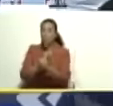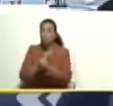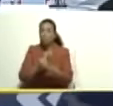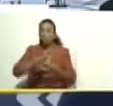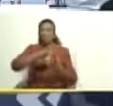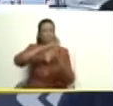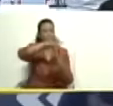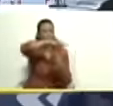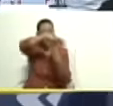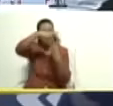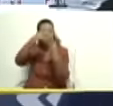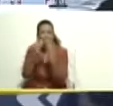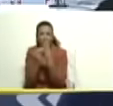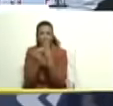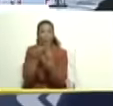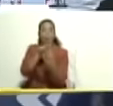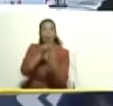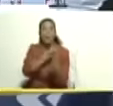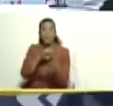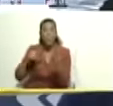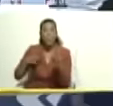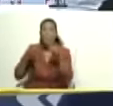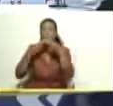Alianza perfecta público-privado.